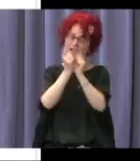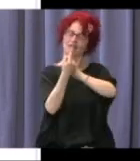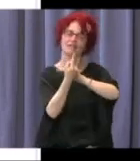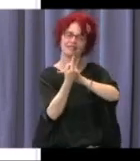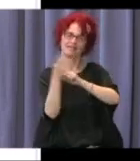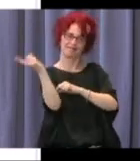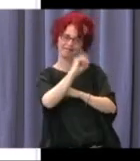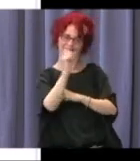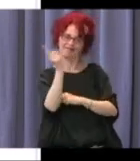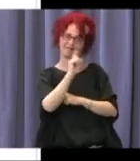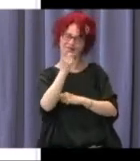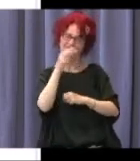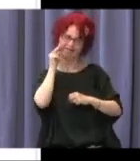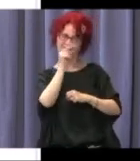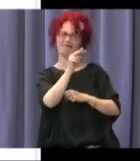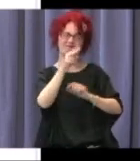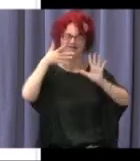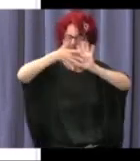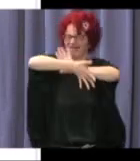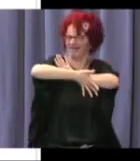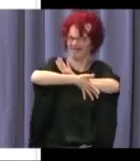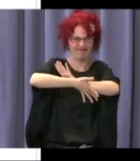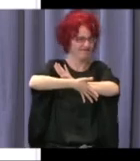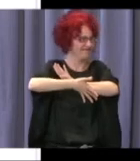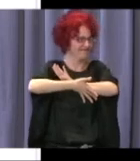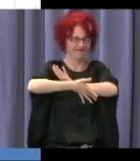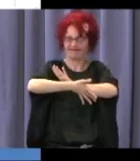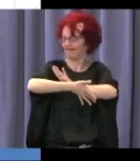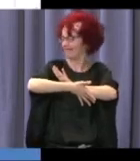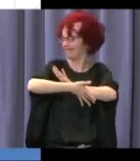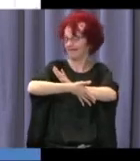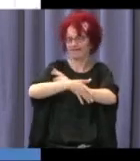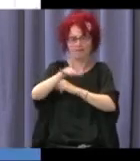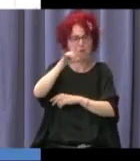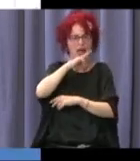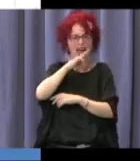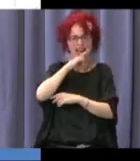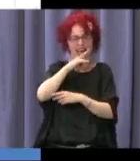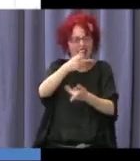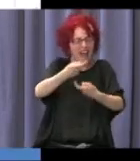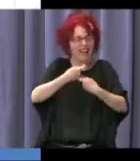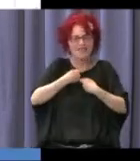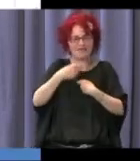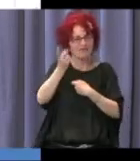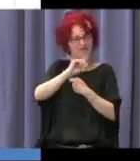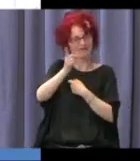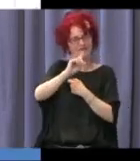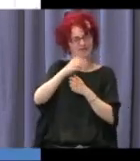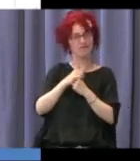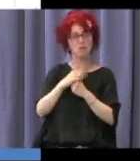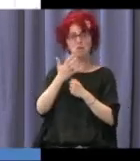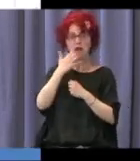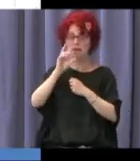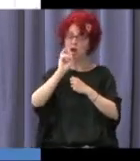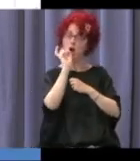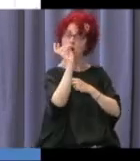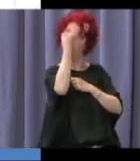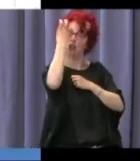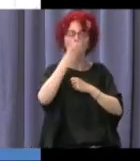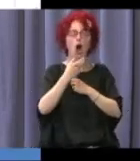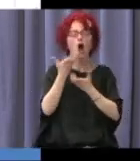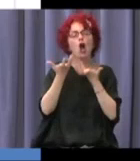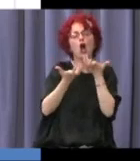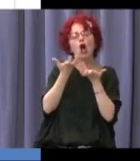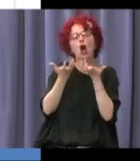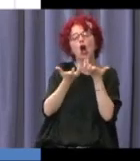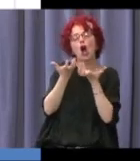está, vamos, suena rancia y habría que cambiarla, como la de cocinillas. Hombre que se